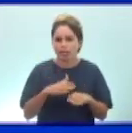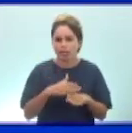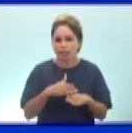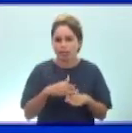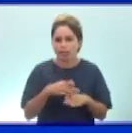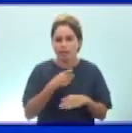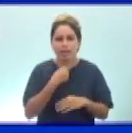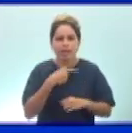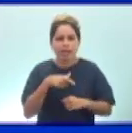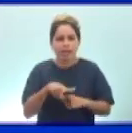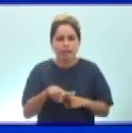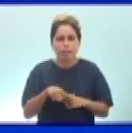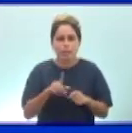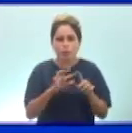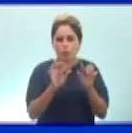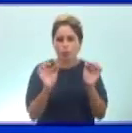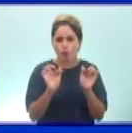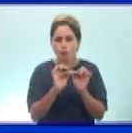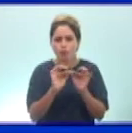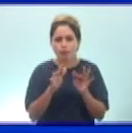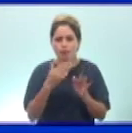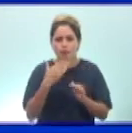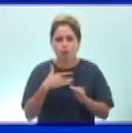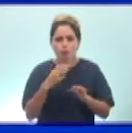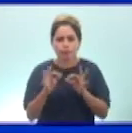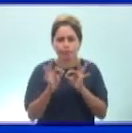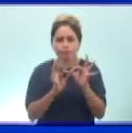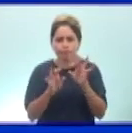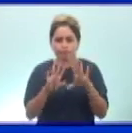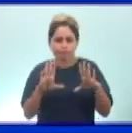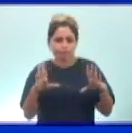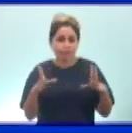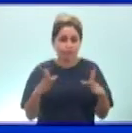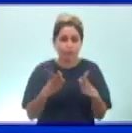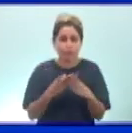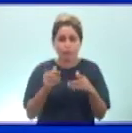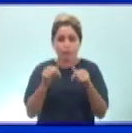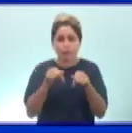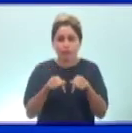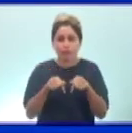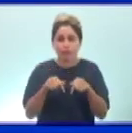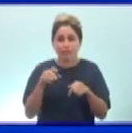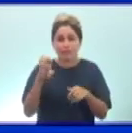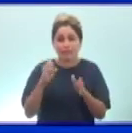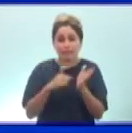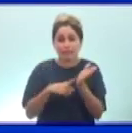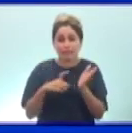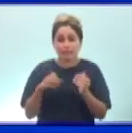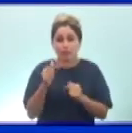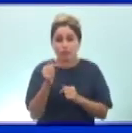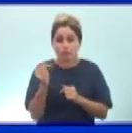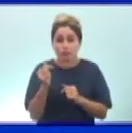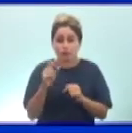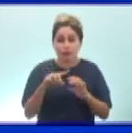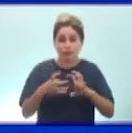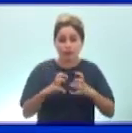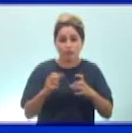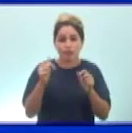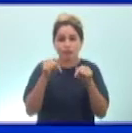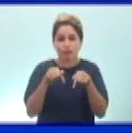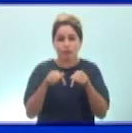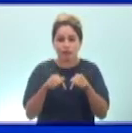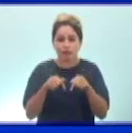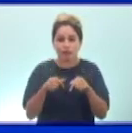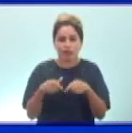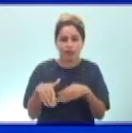orbitales, cómo se encuentran distribuidos en el espacio a partir de la distribución electrónica y la forma que toman ellos según el tipo